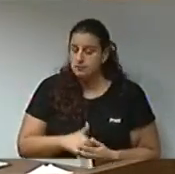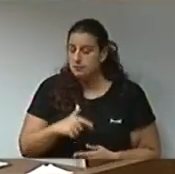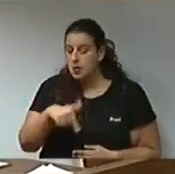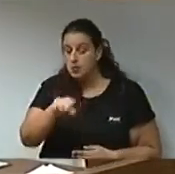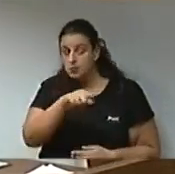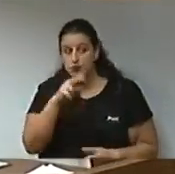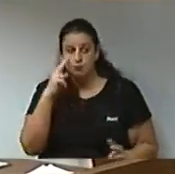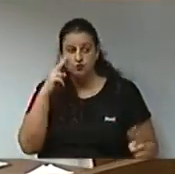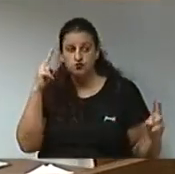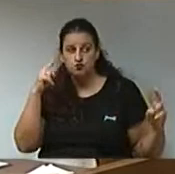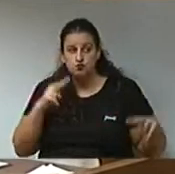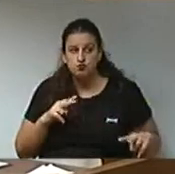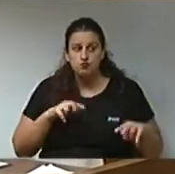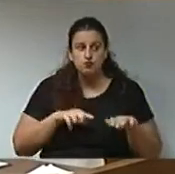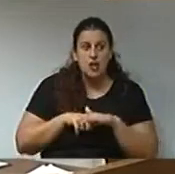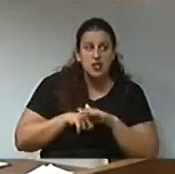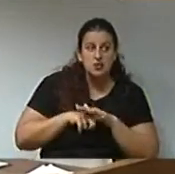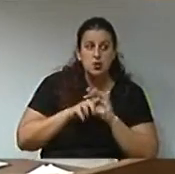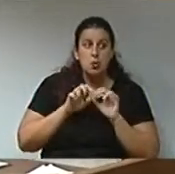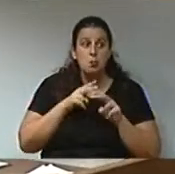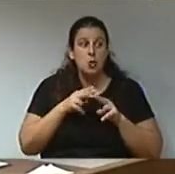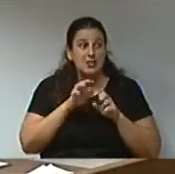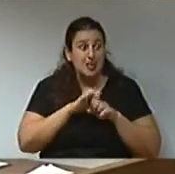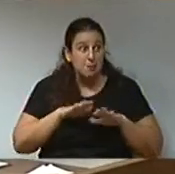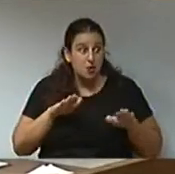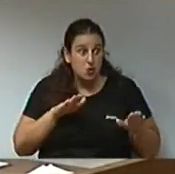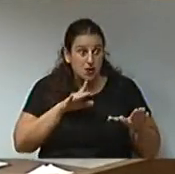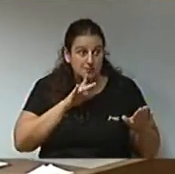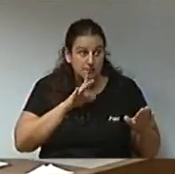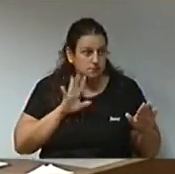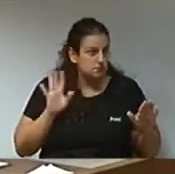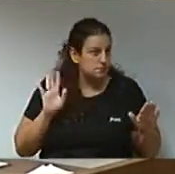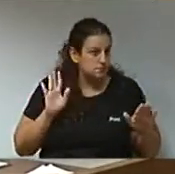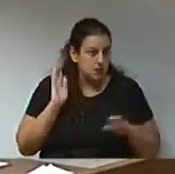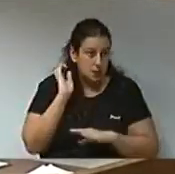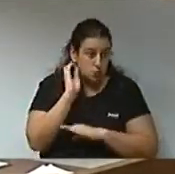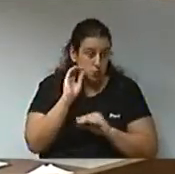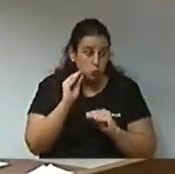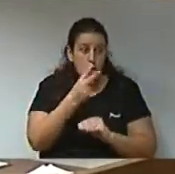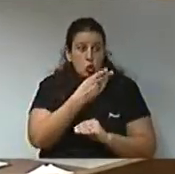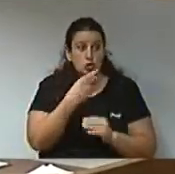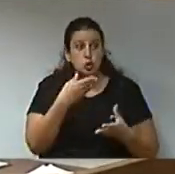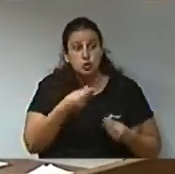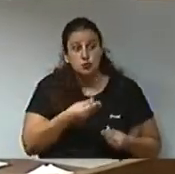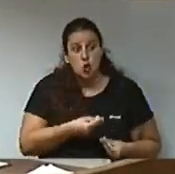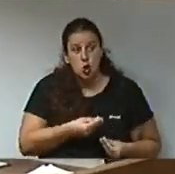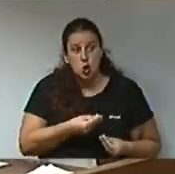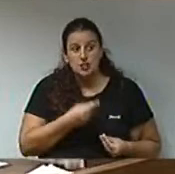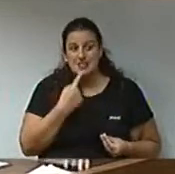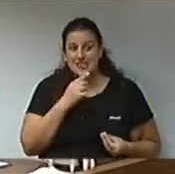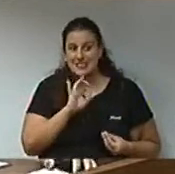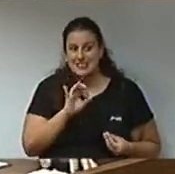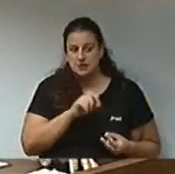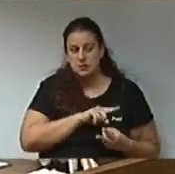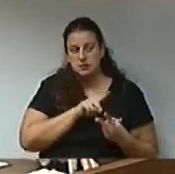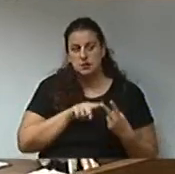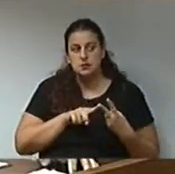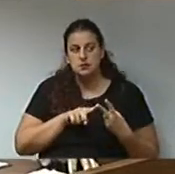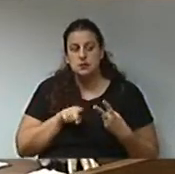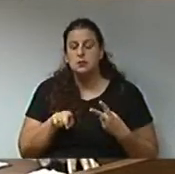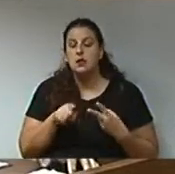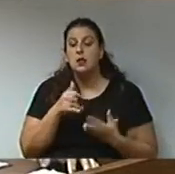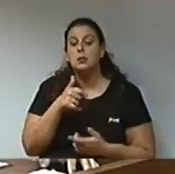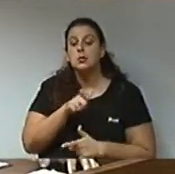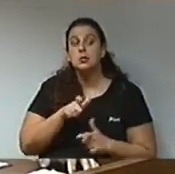a reconocer que han gestionado mal la política de menores. Ni una palabra en su discurso, 200 folios, ni una palabra. En cuanto a los